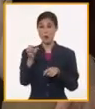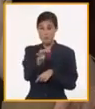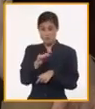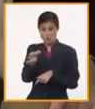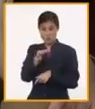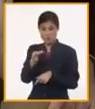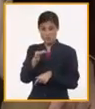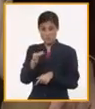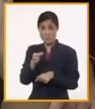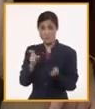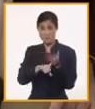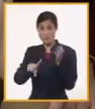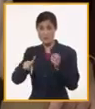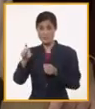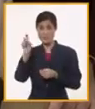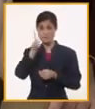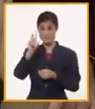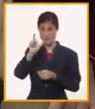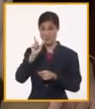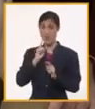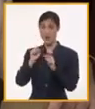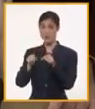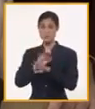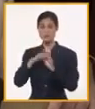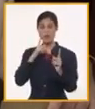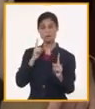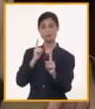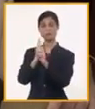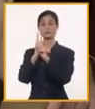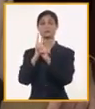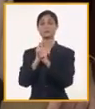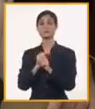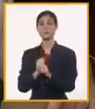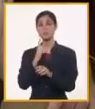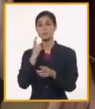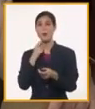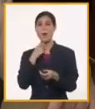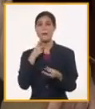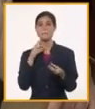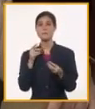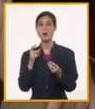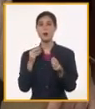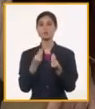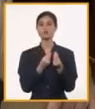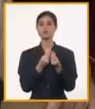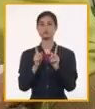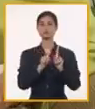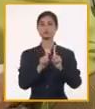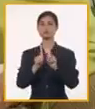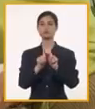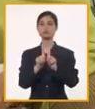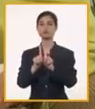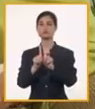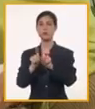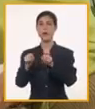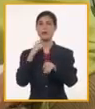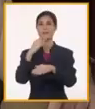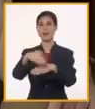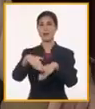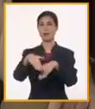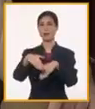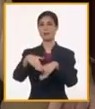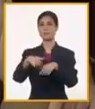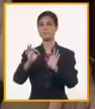casa, yo lo llevo hasta la esquina para que él coja la guagua. Yo lo llevo hasta la esquina.